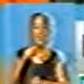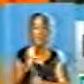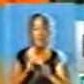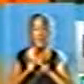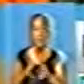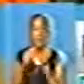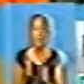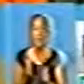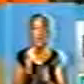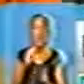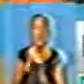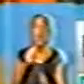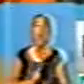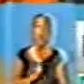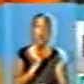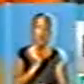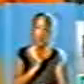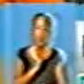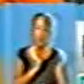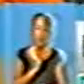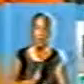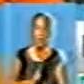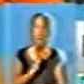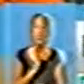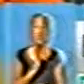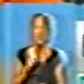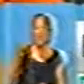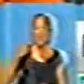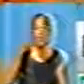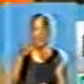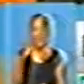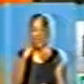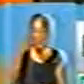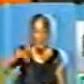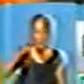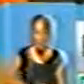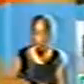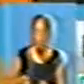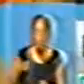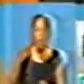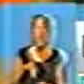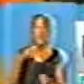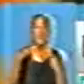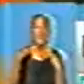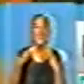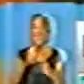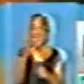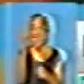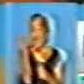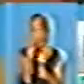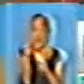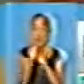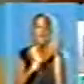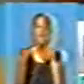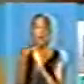decir es que estoy orgulloso de ser argentino de querer la celeste y blanca y de